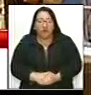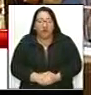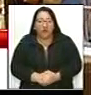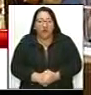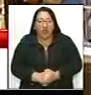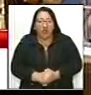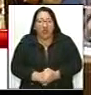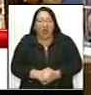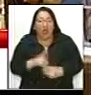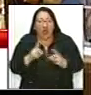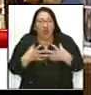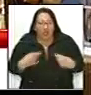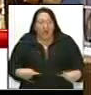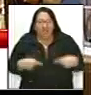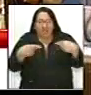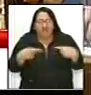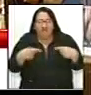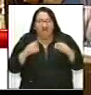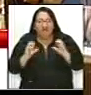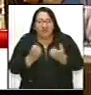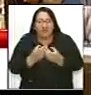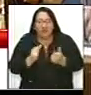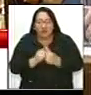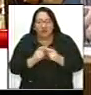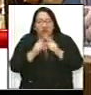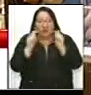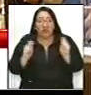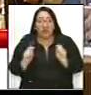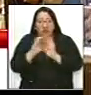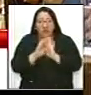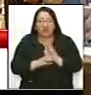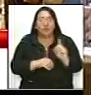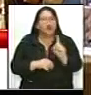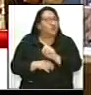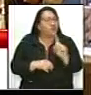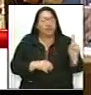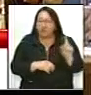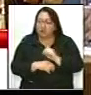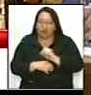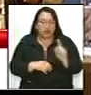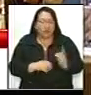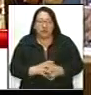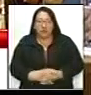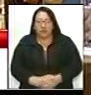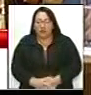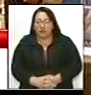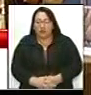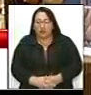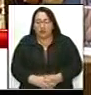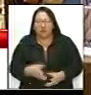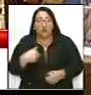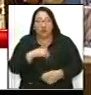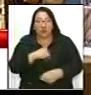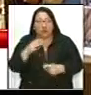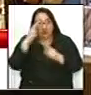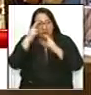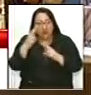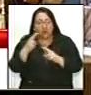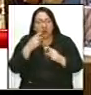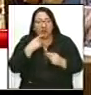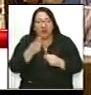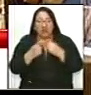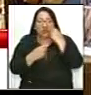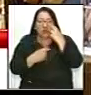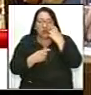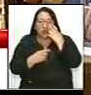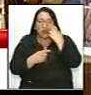porque se quiere enfrentar al Congreso con el Tribunal Constitucional. No, señor. Nosotros respetamos las